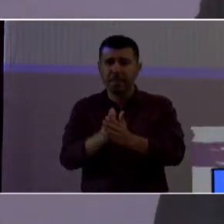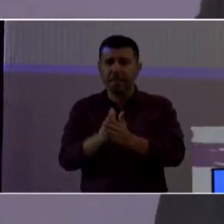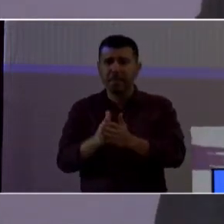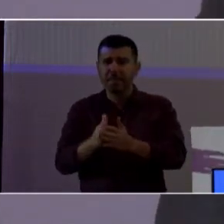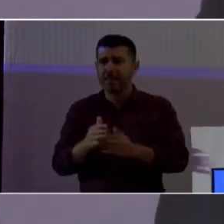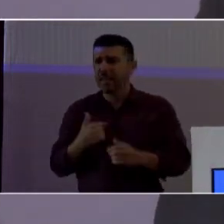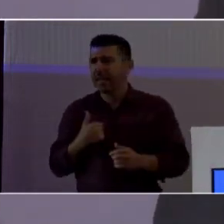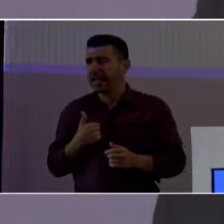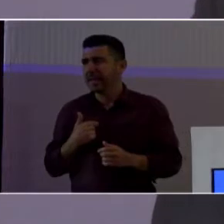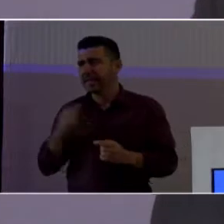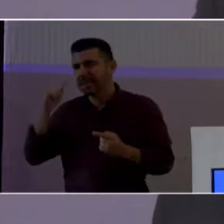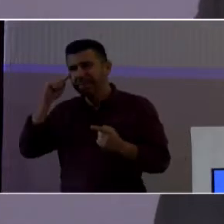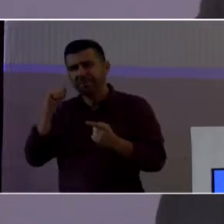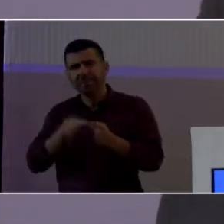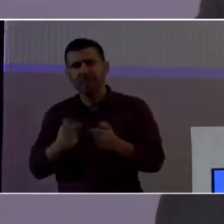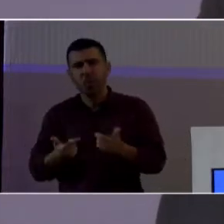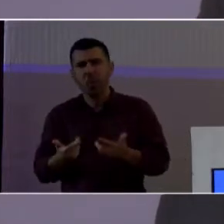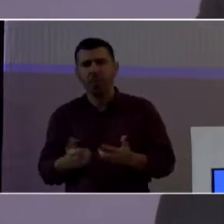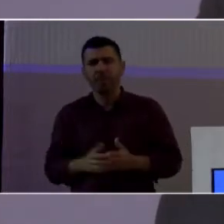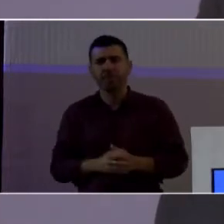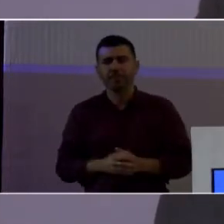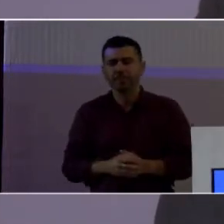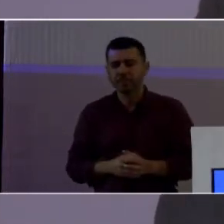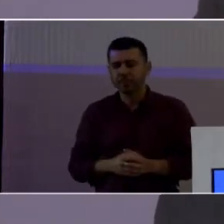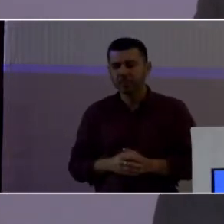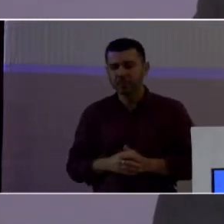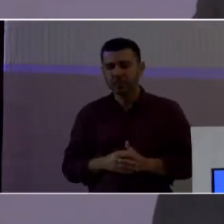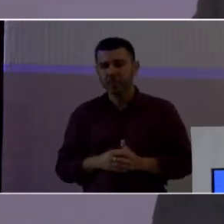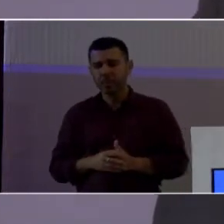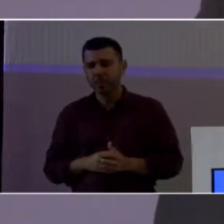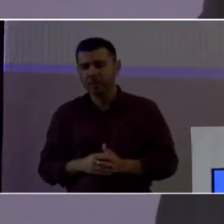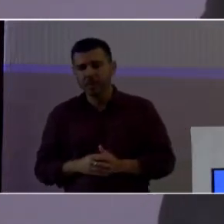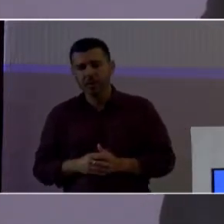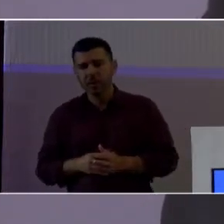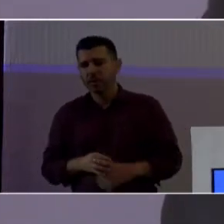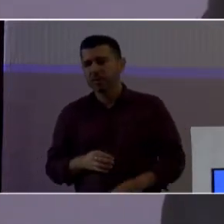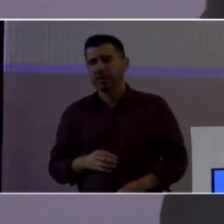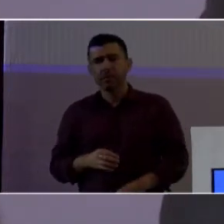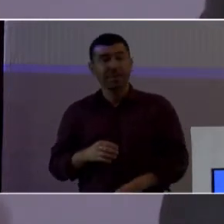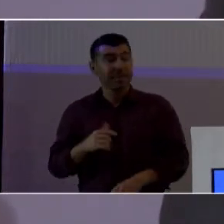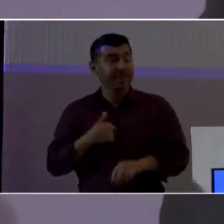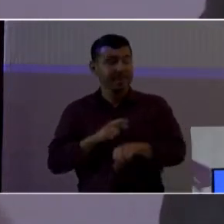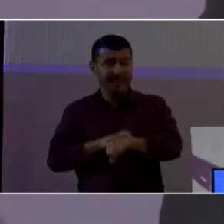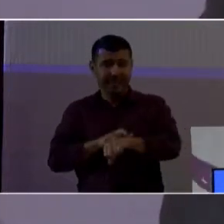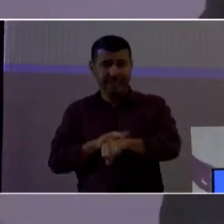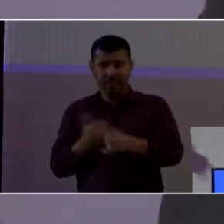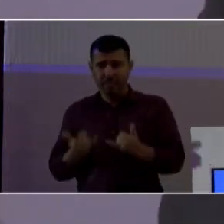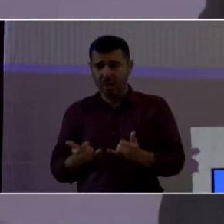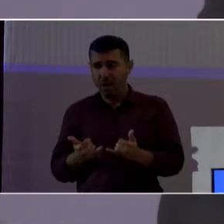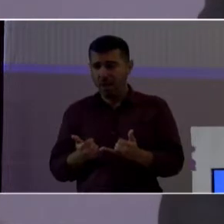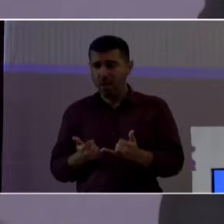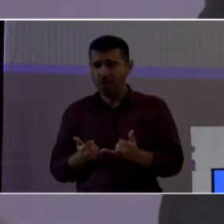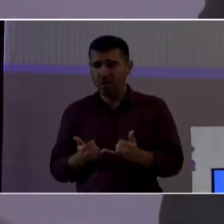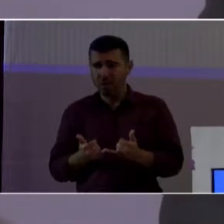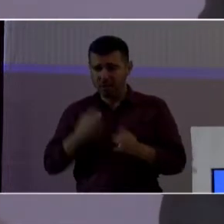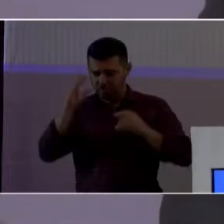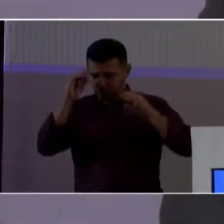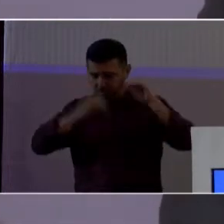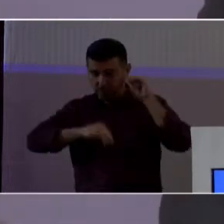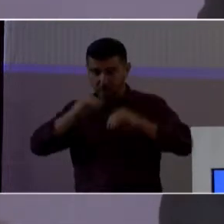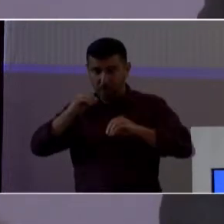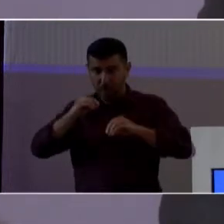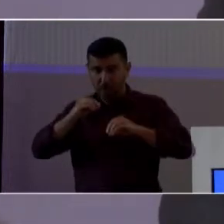ya dije la frase, estamos en el tiempo, es de la implementación. La